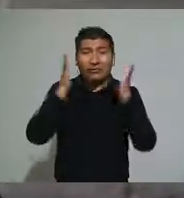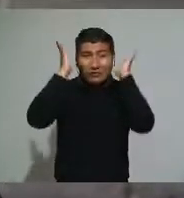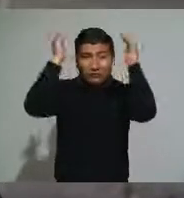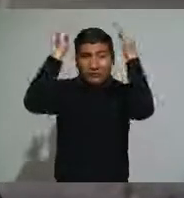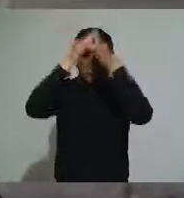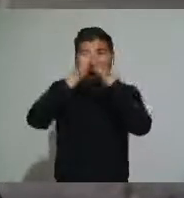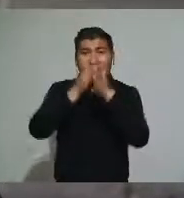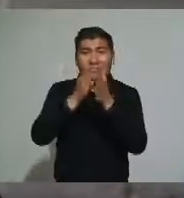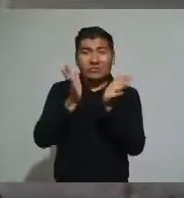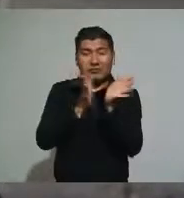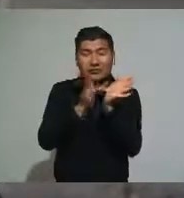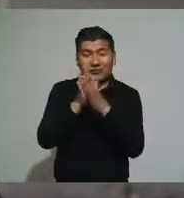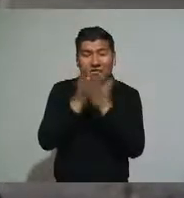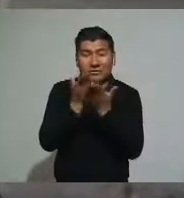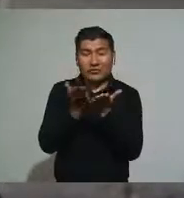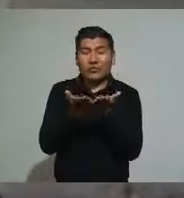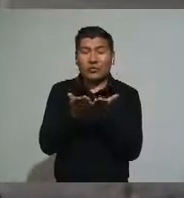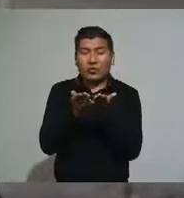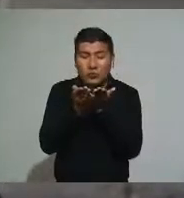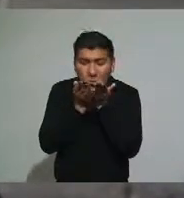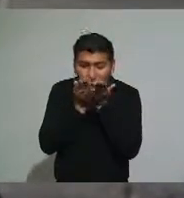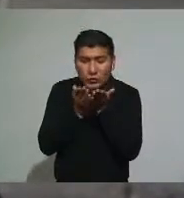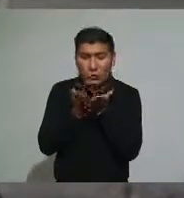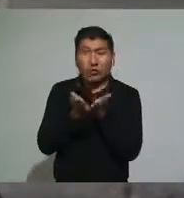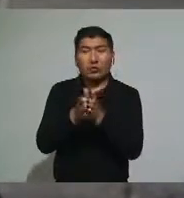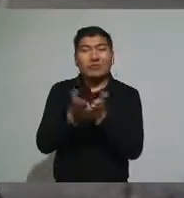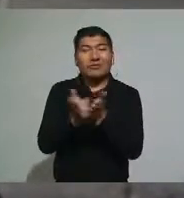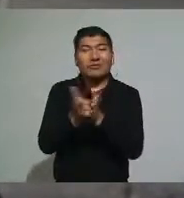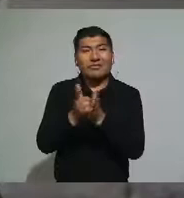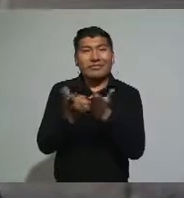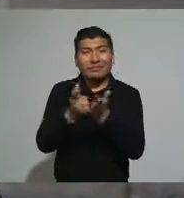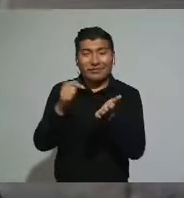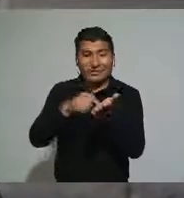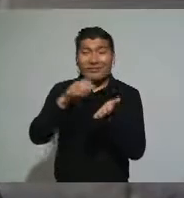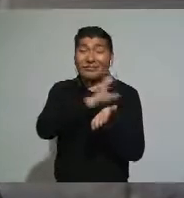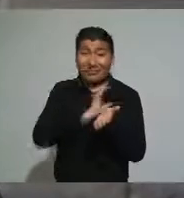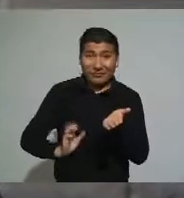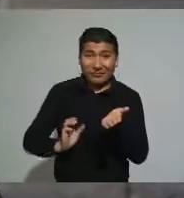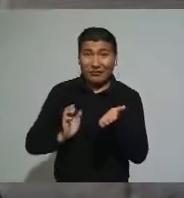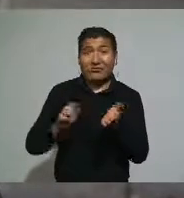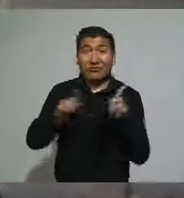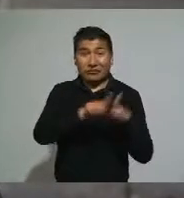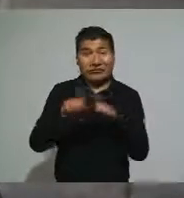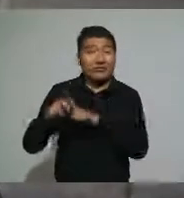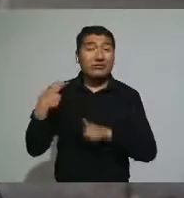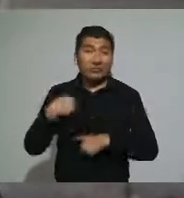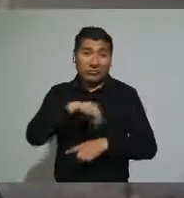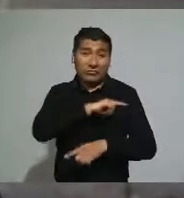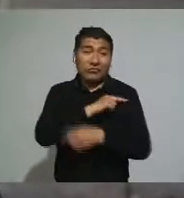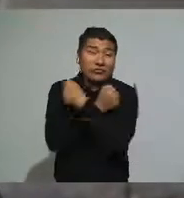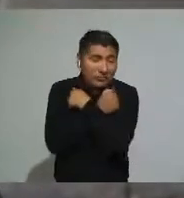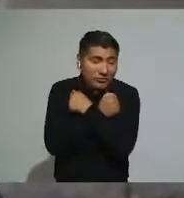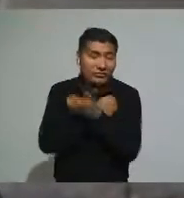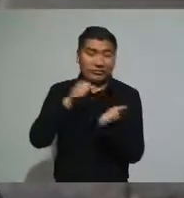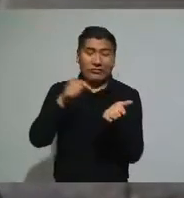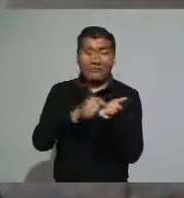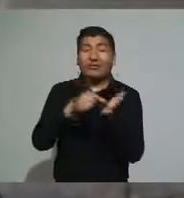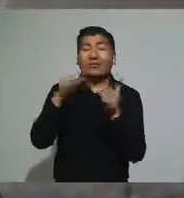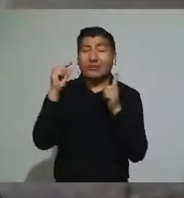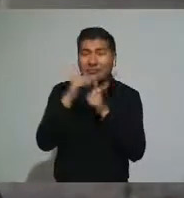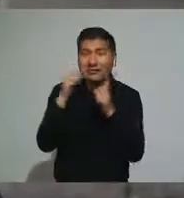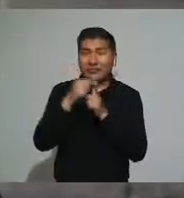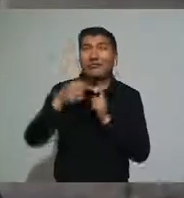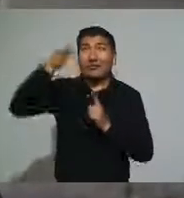ha besado por amor el Evangelio que es Cristo, también nosotros amemos esta palabra de